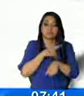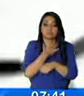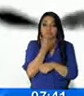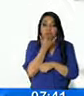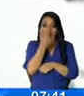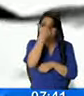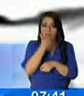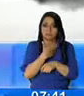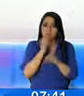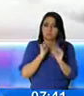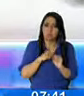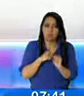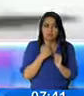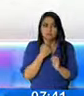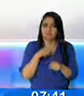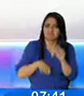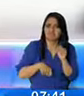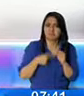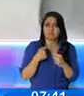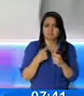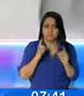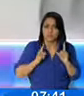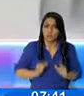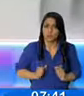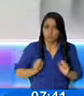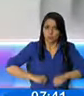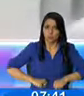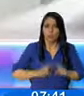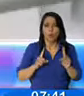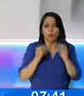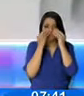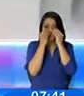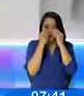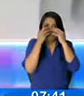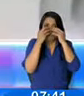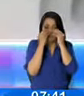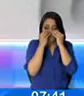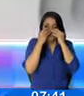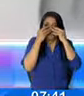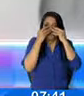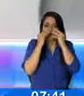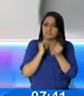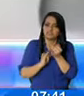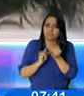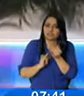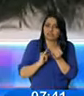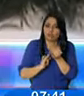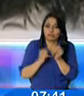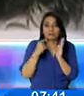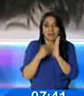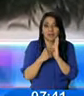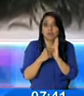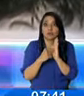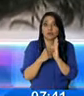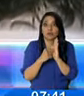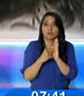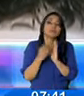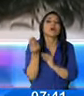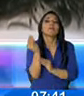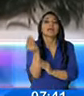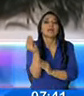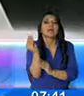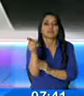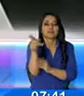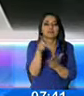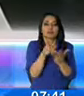paciente puede presentar afectaciones en su salud e inflamaciones como necrosis un claro ejemplo es de un chico reality de uno de